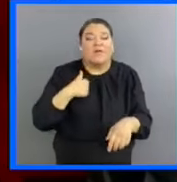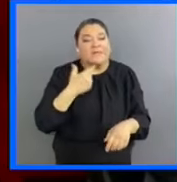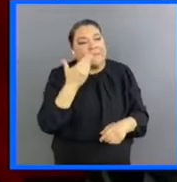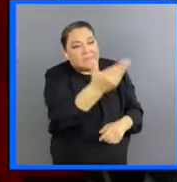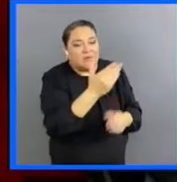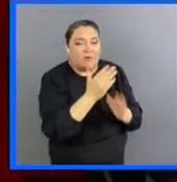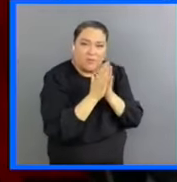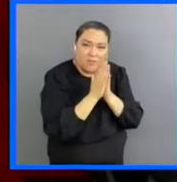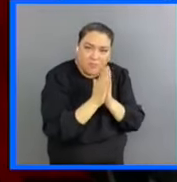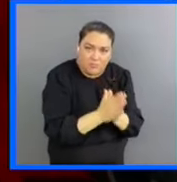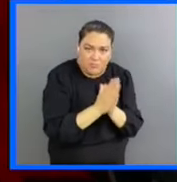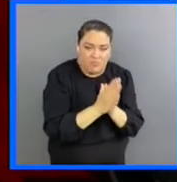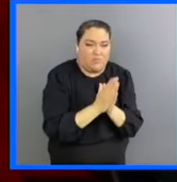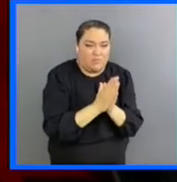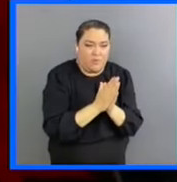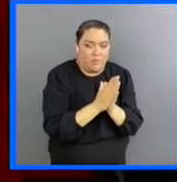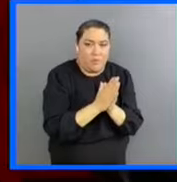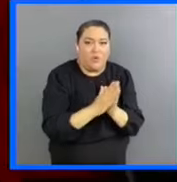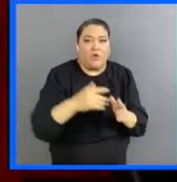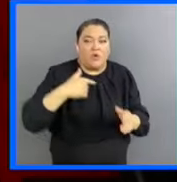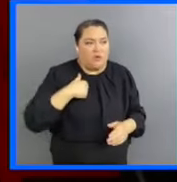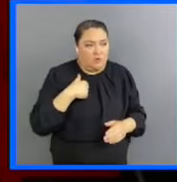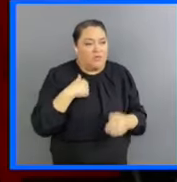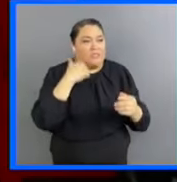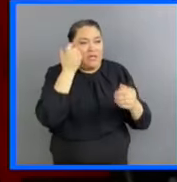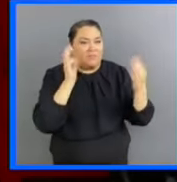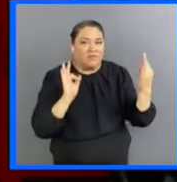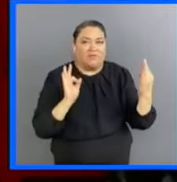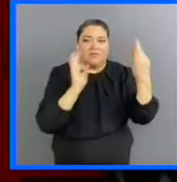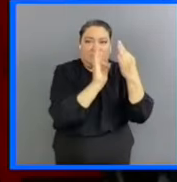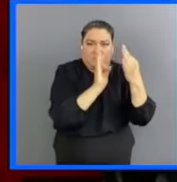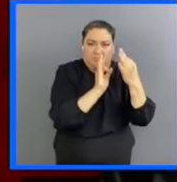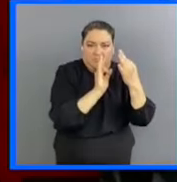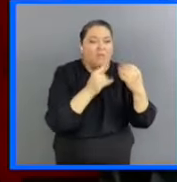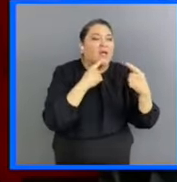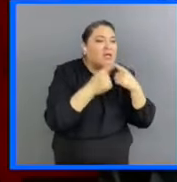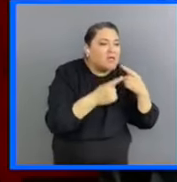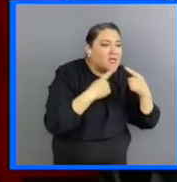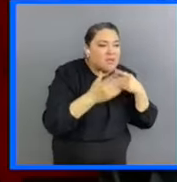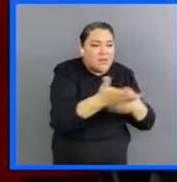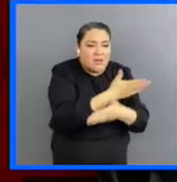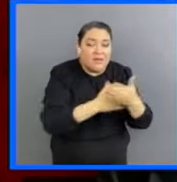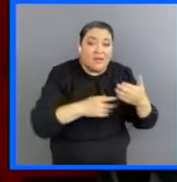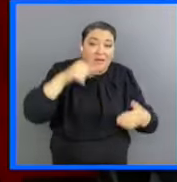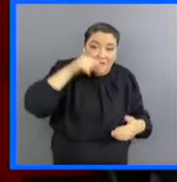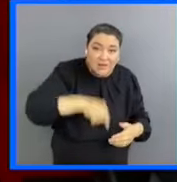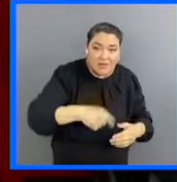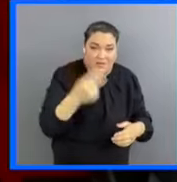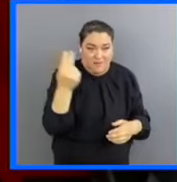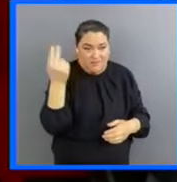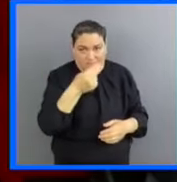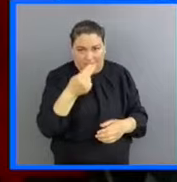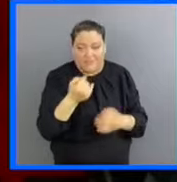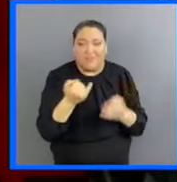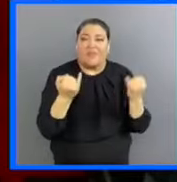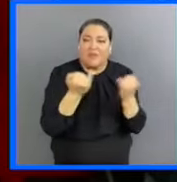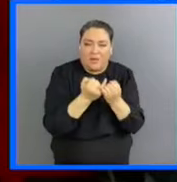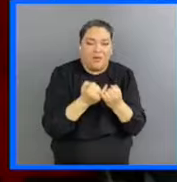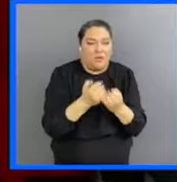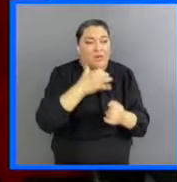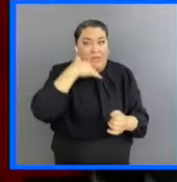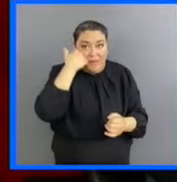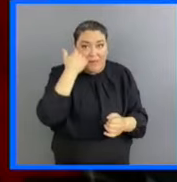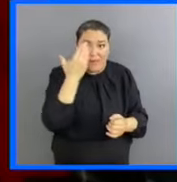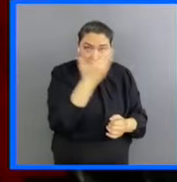forma inmediata una mesa de diálogo, asimismo como la resolución de